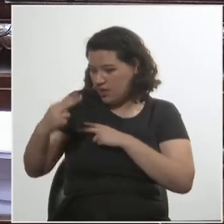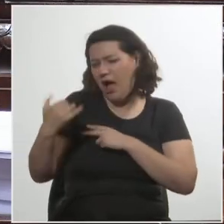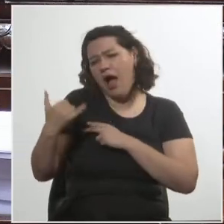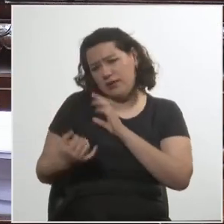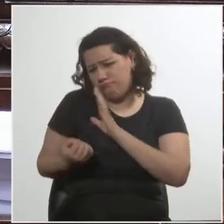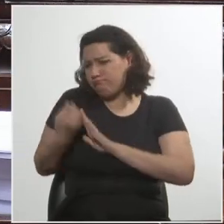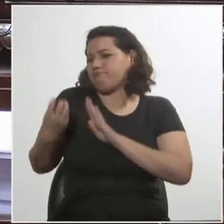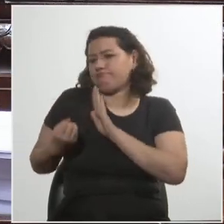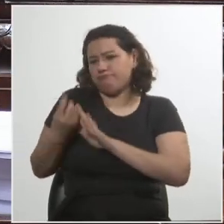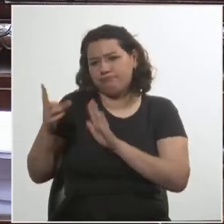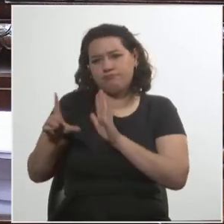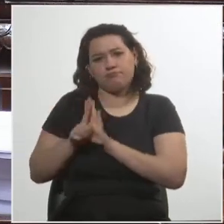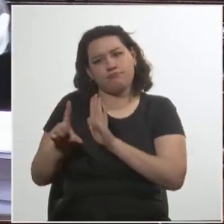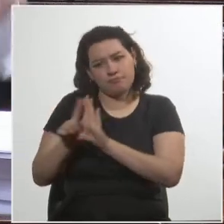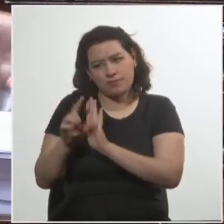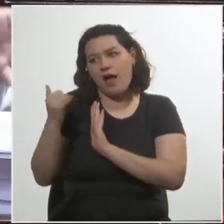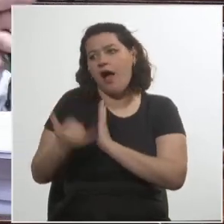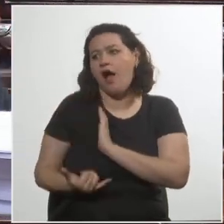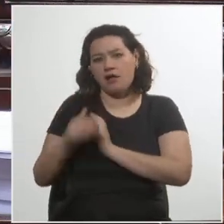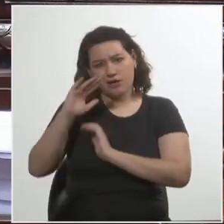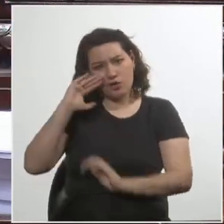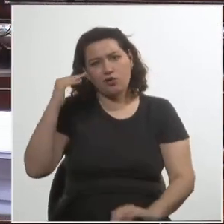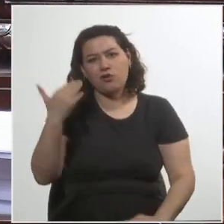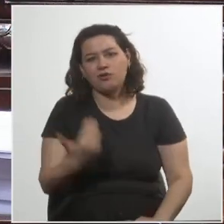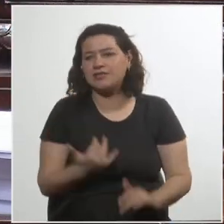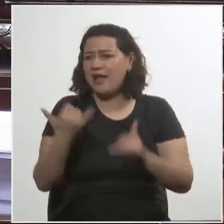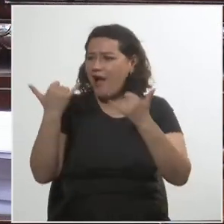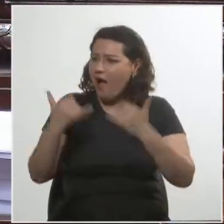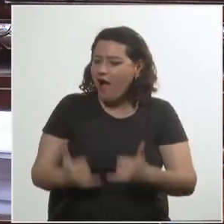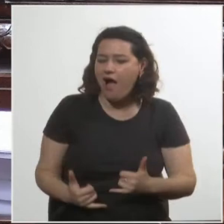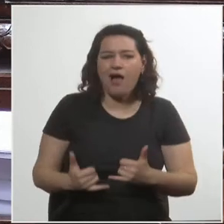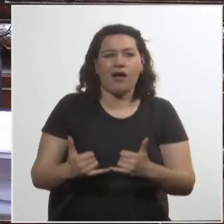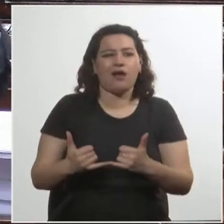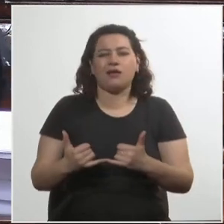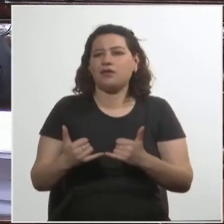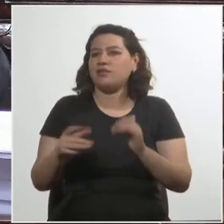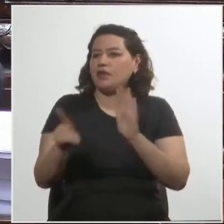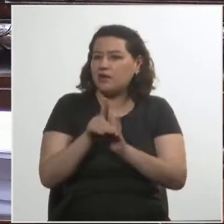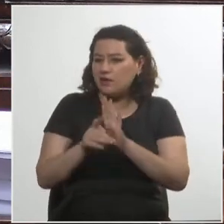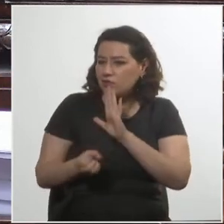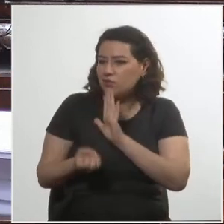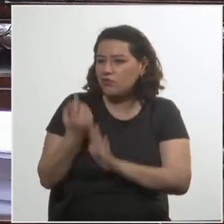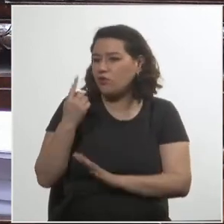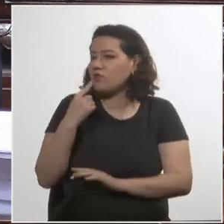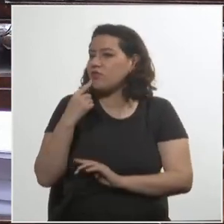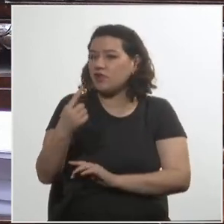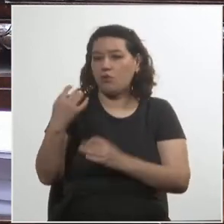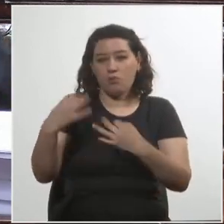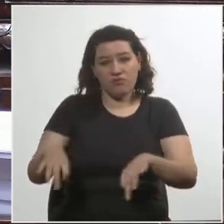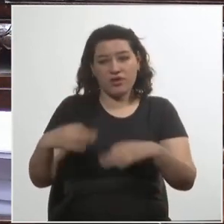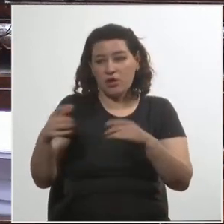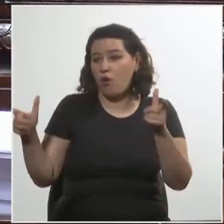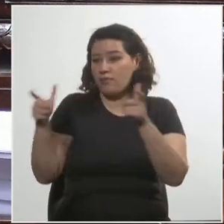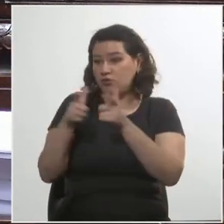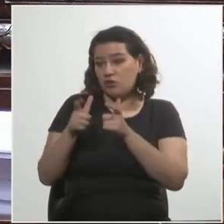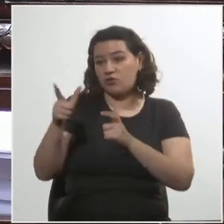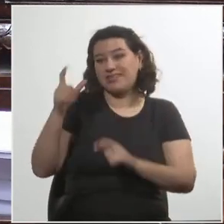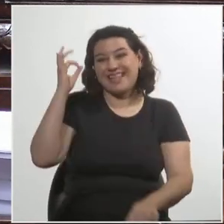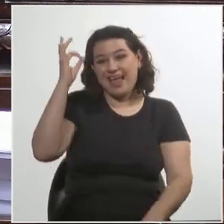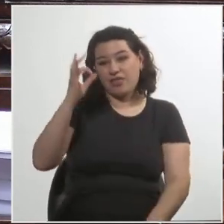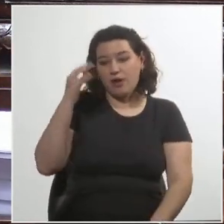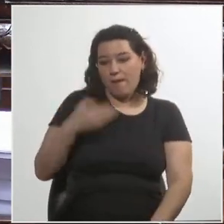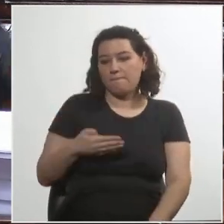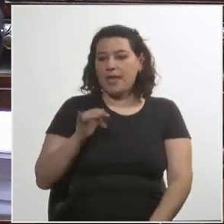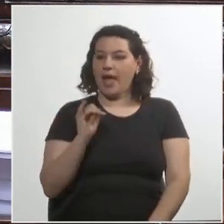leyes vayan que han habido reconocimiento vayan que han habido decretos como señalaba muy bien a la comisión la senadora